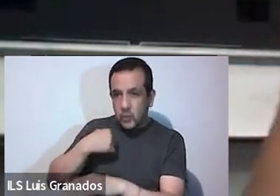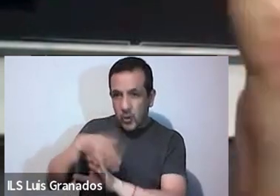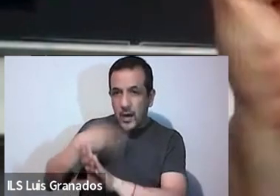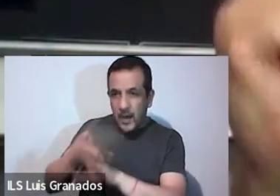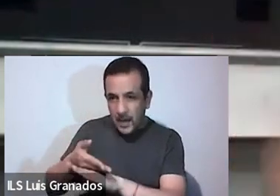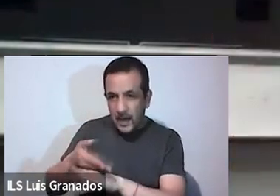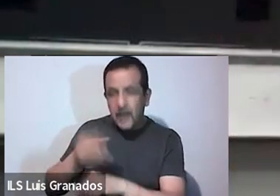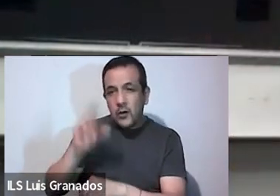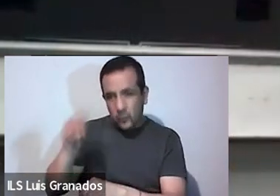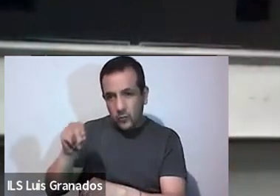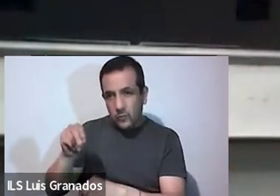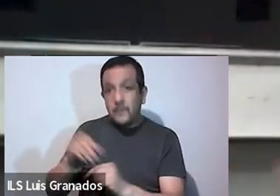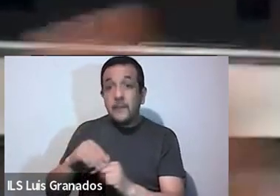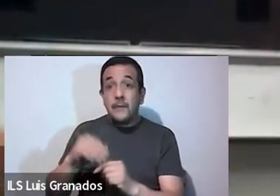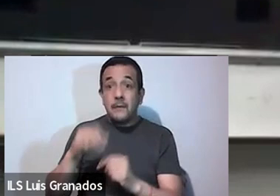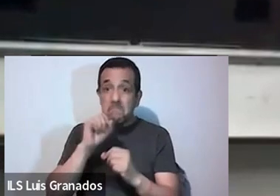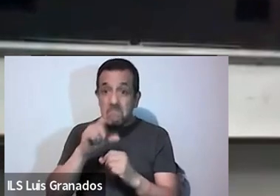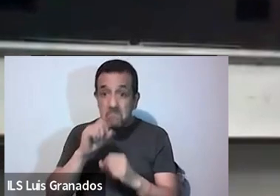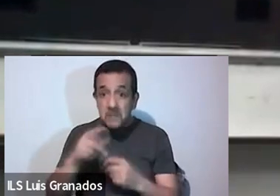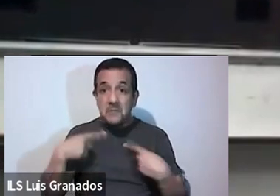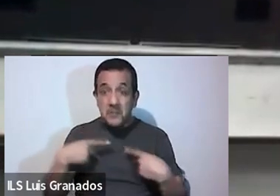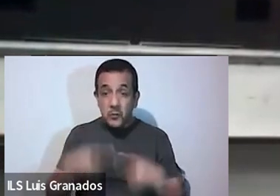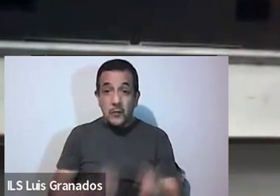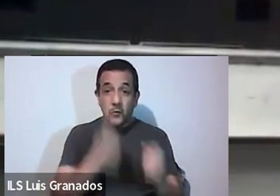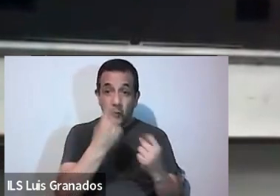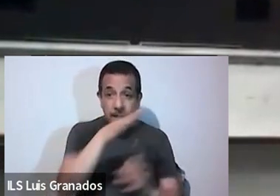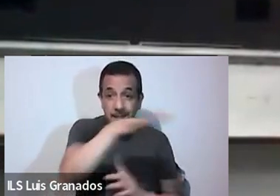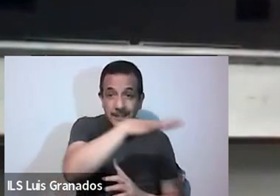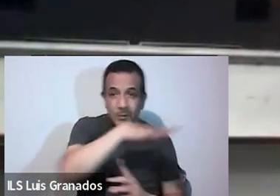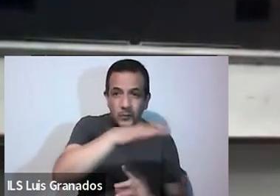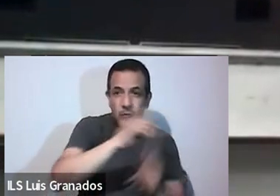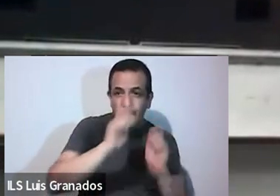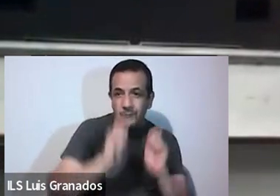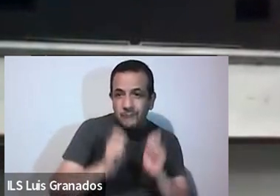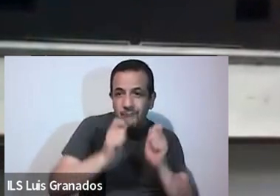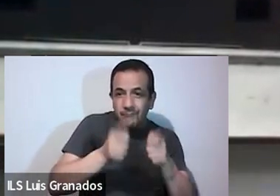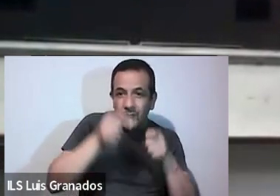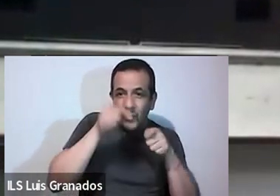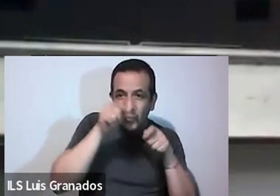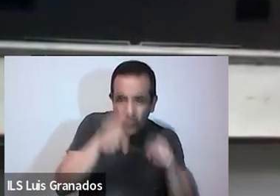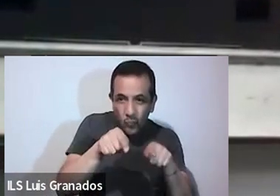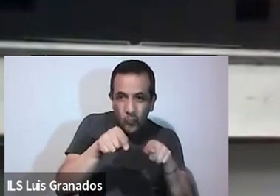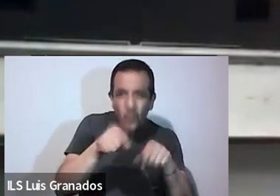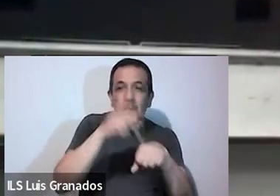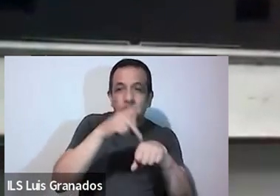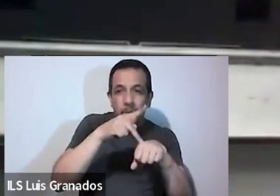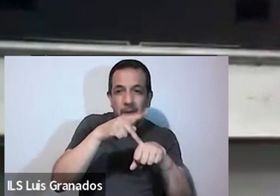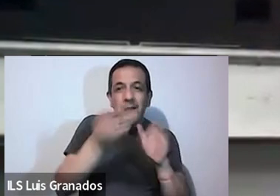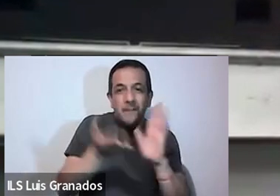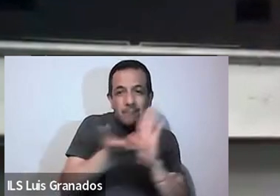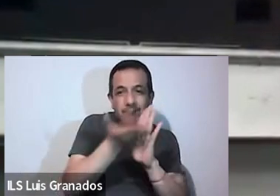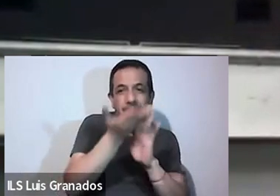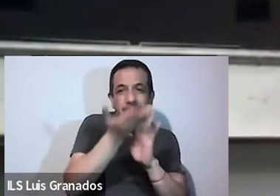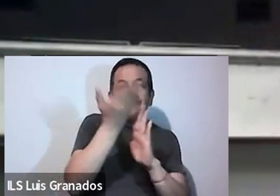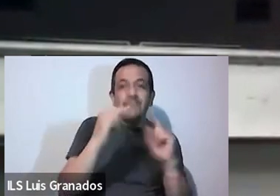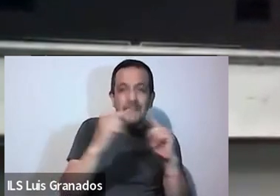Jesús y Pedro. Diferente situación. En una, piedra de edificación, y